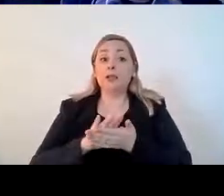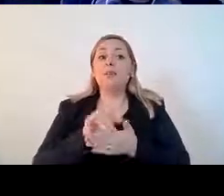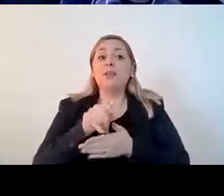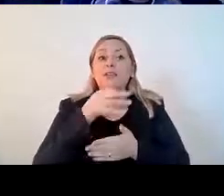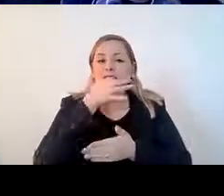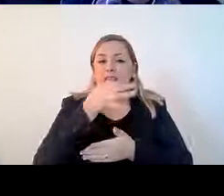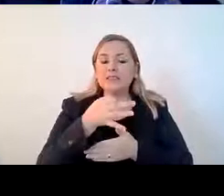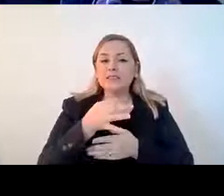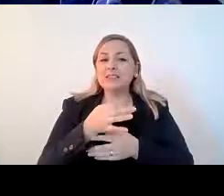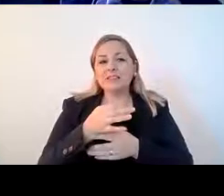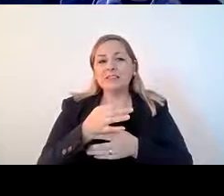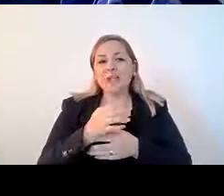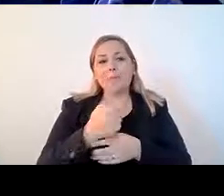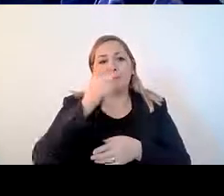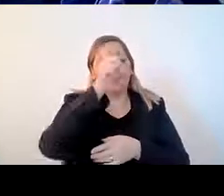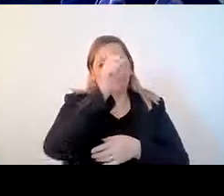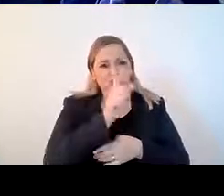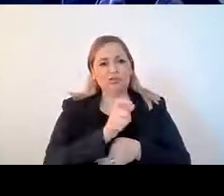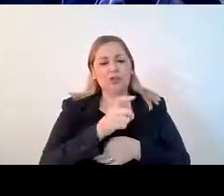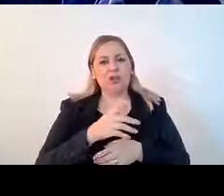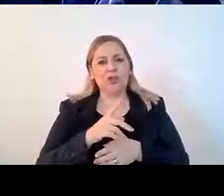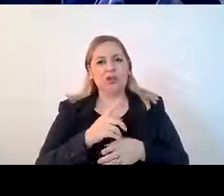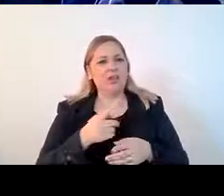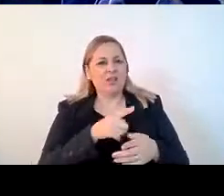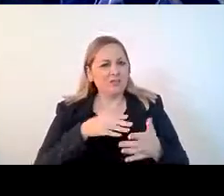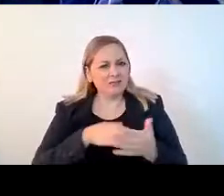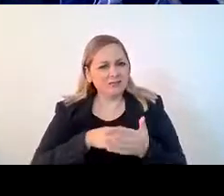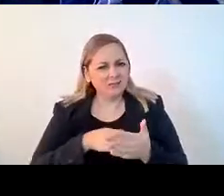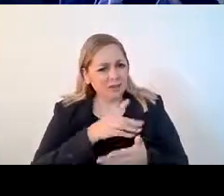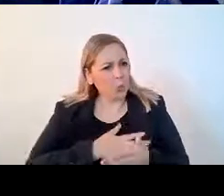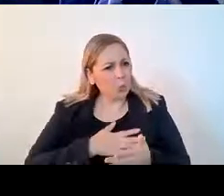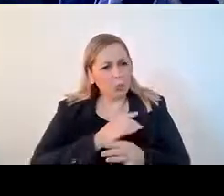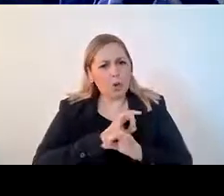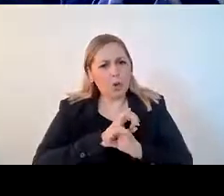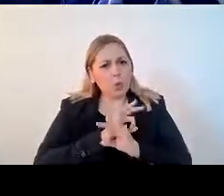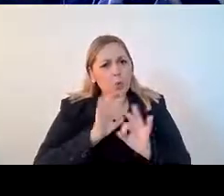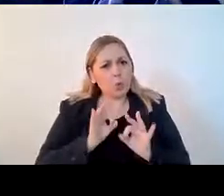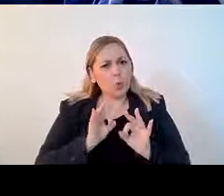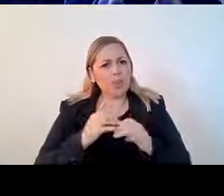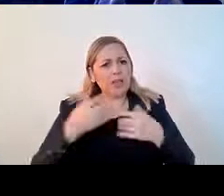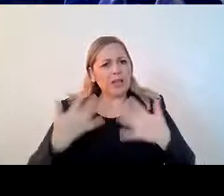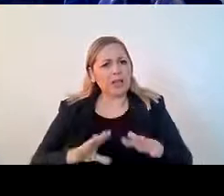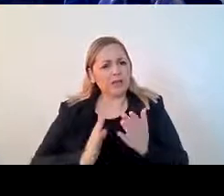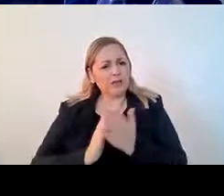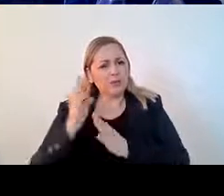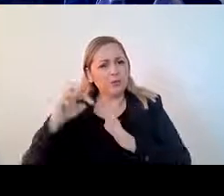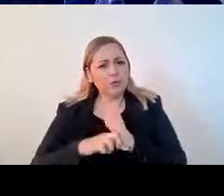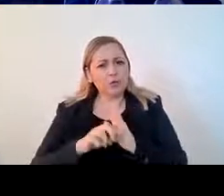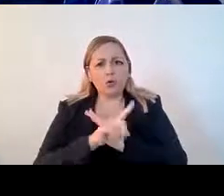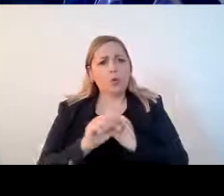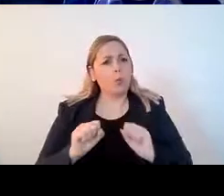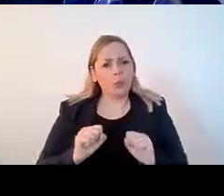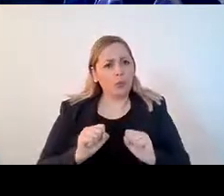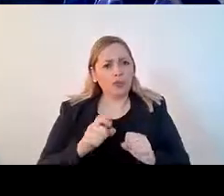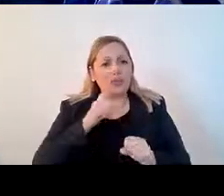dice una persona: mi pareja no se detiene cuando algo le gusta y nunca está lista para empezar un proyecto nuevo. No es capaz de tener